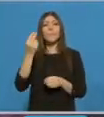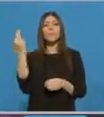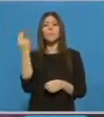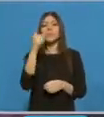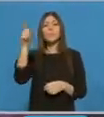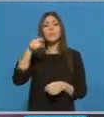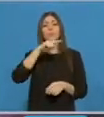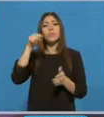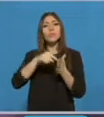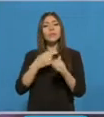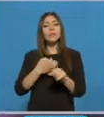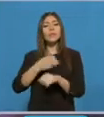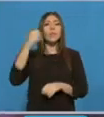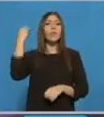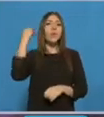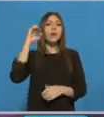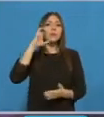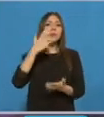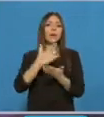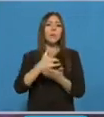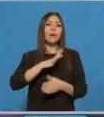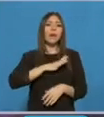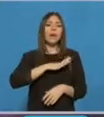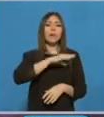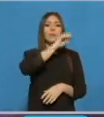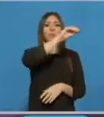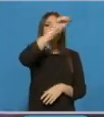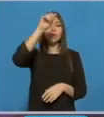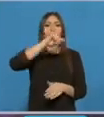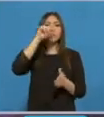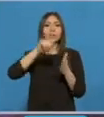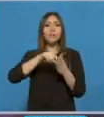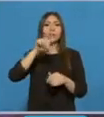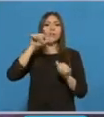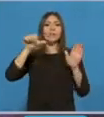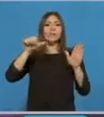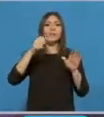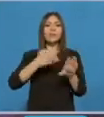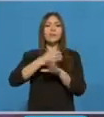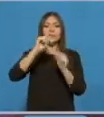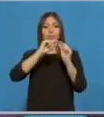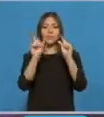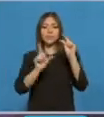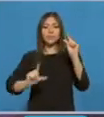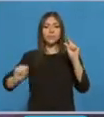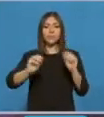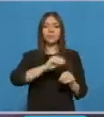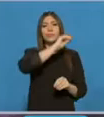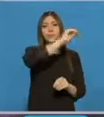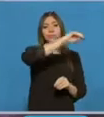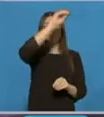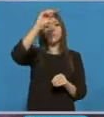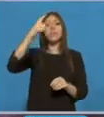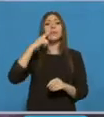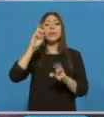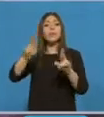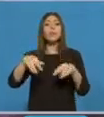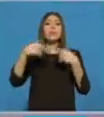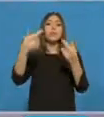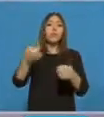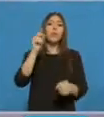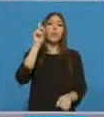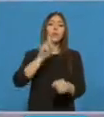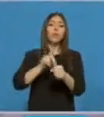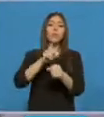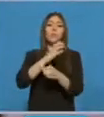han aperturado centros de acopio en 16 estados de la República. A lo largo y ancho de todo el país, ¿no? Obviamente